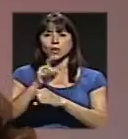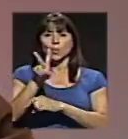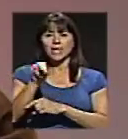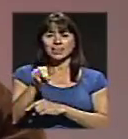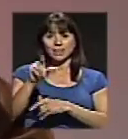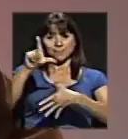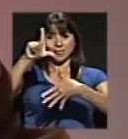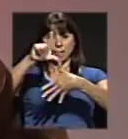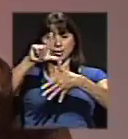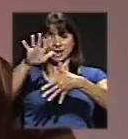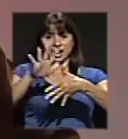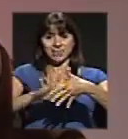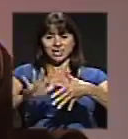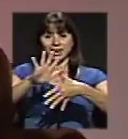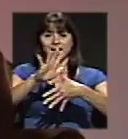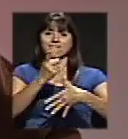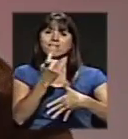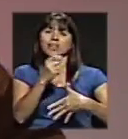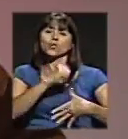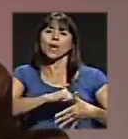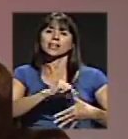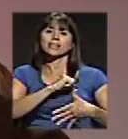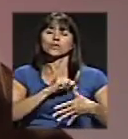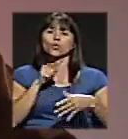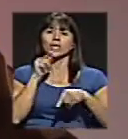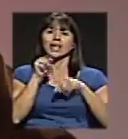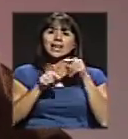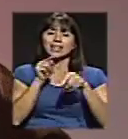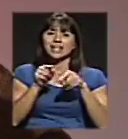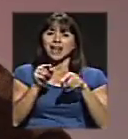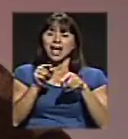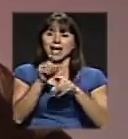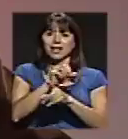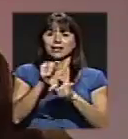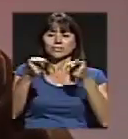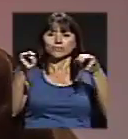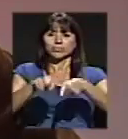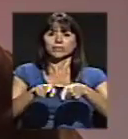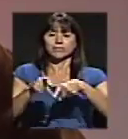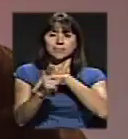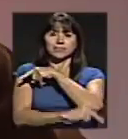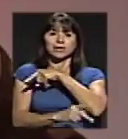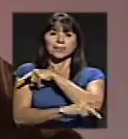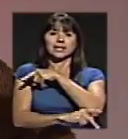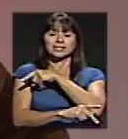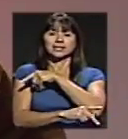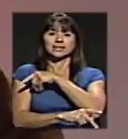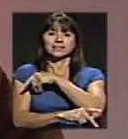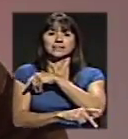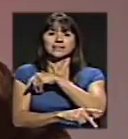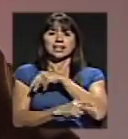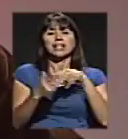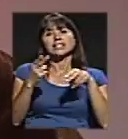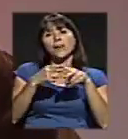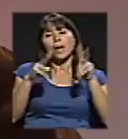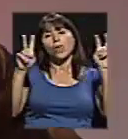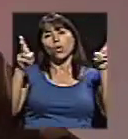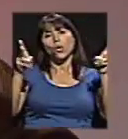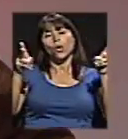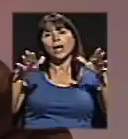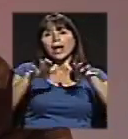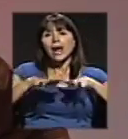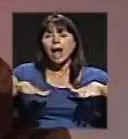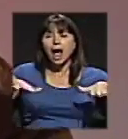les faltó una actitud más crítica hacia lo que estaba pasando en los países del llamado campo